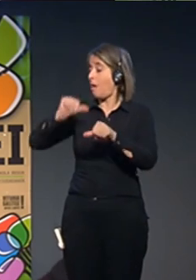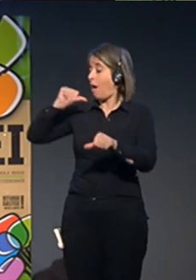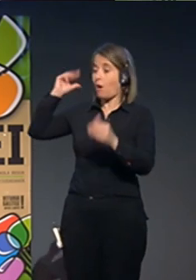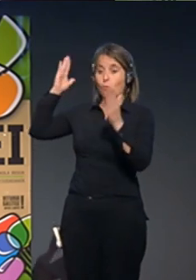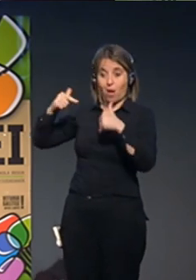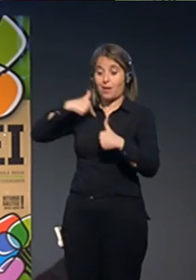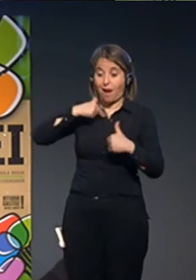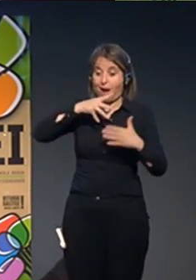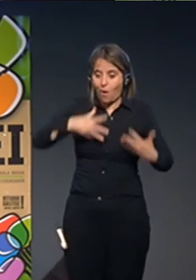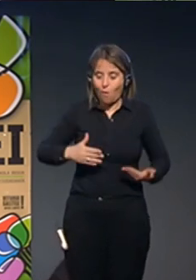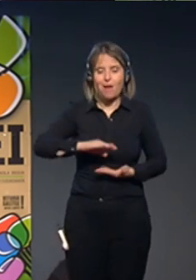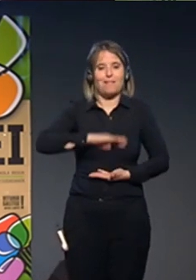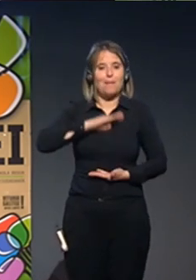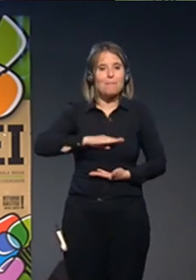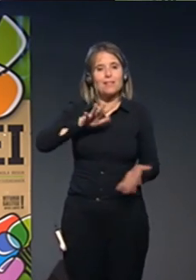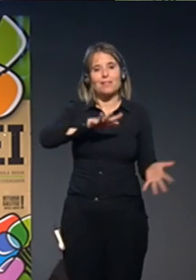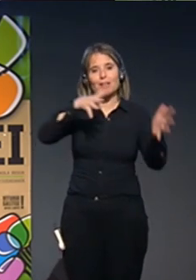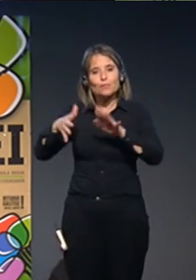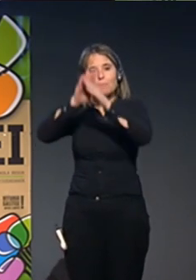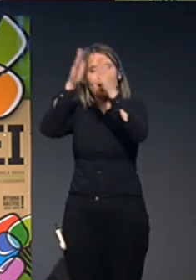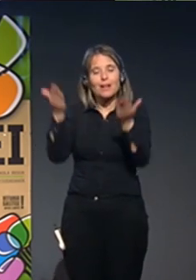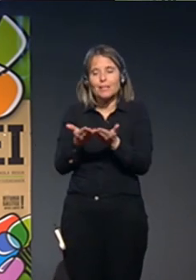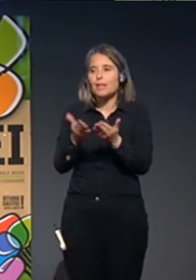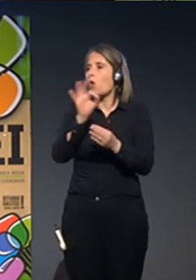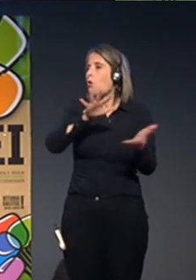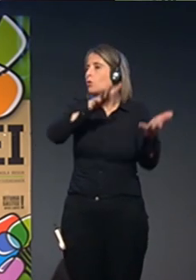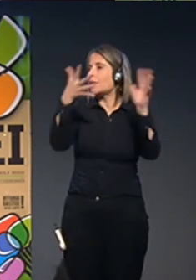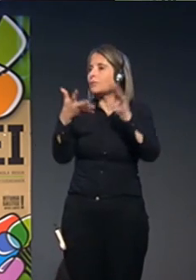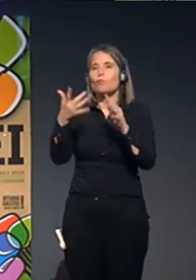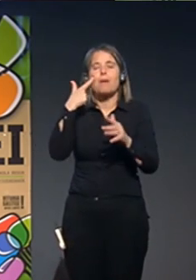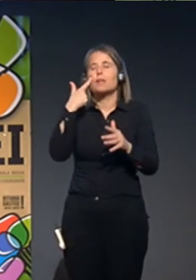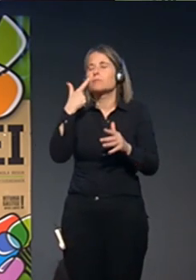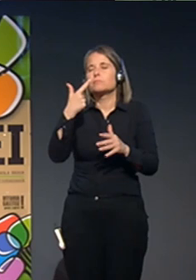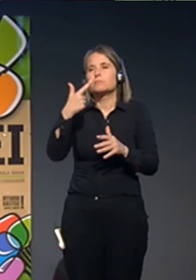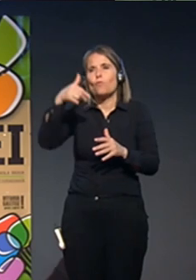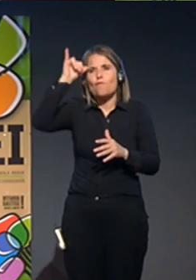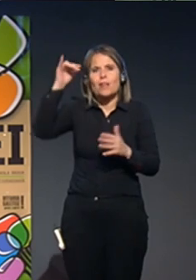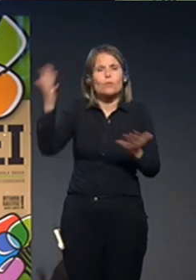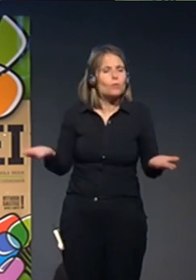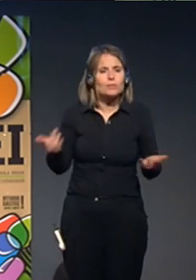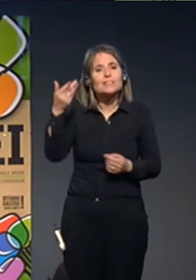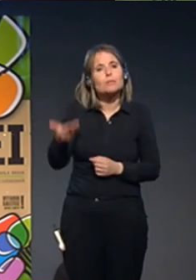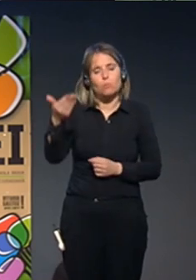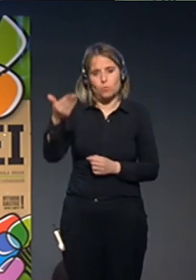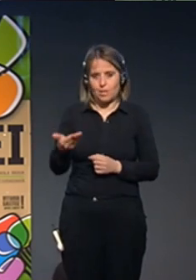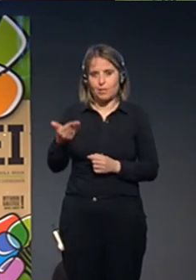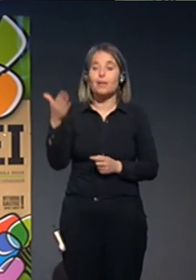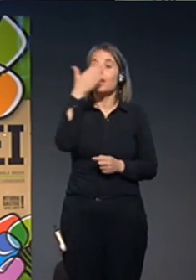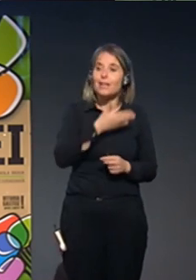generaciones precedentes de transformar la tierra en un paraíso o de transformarla en un infierno es muy importante que en la